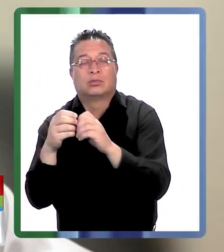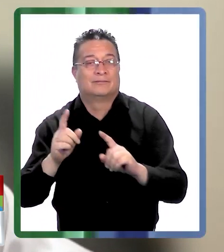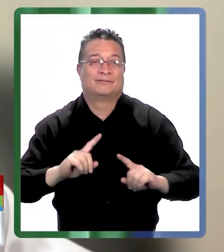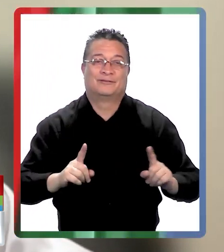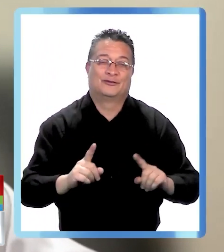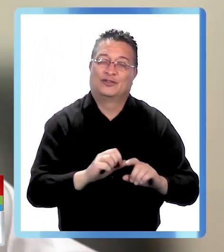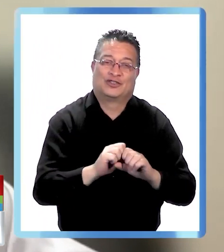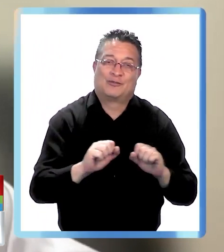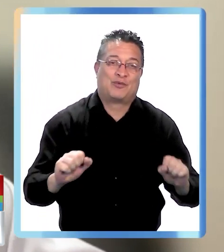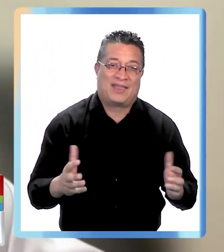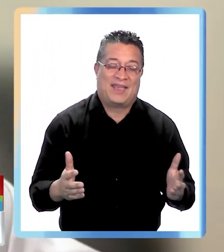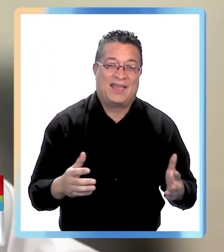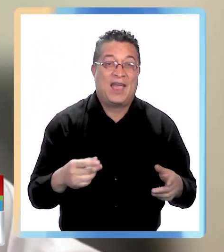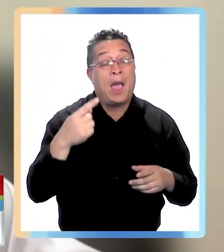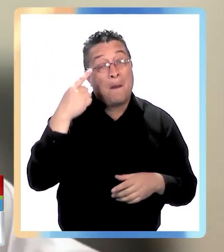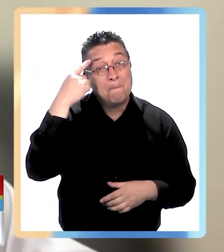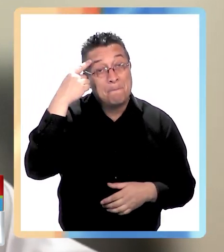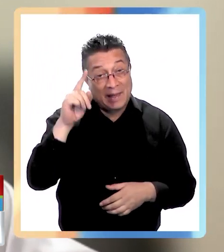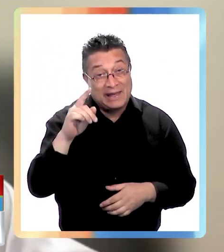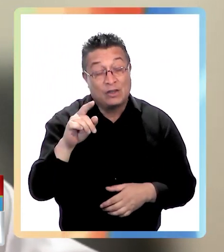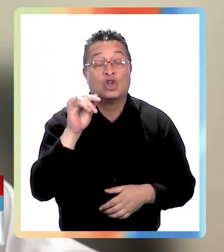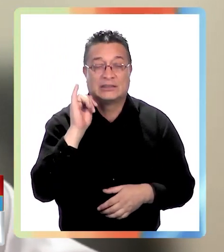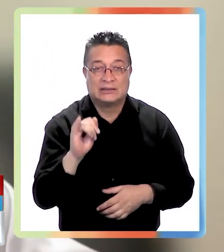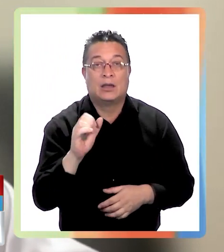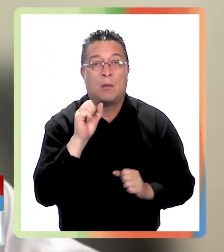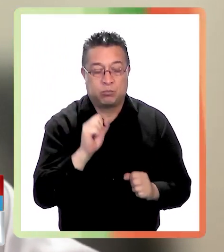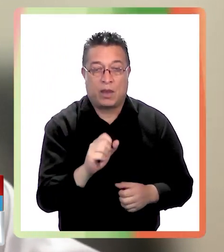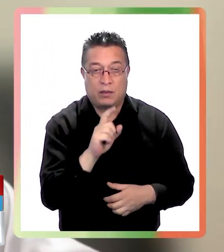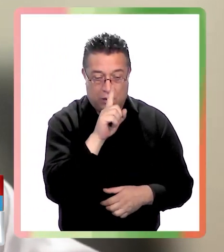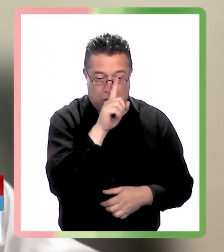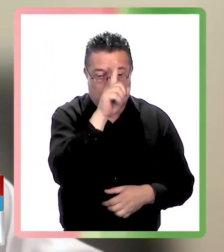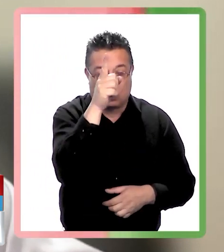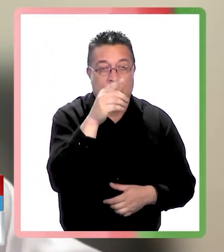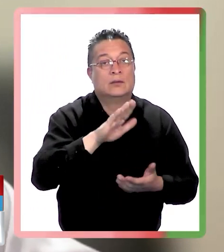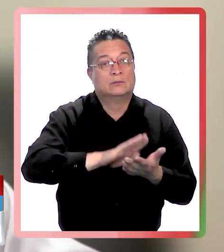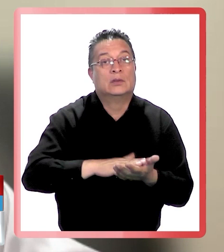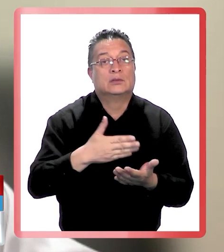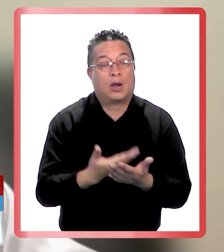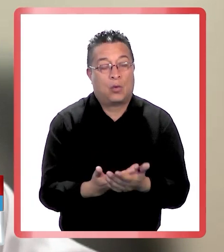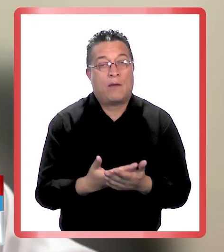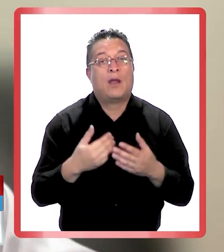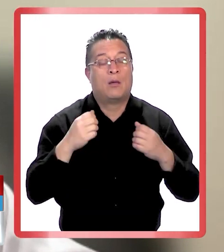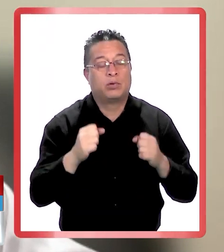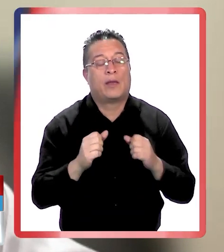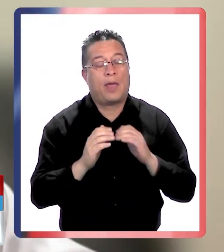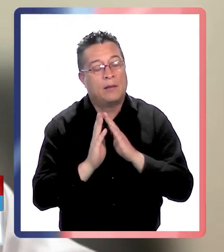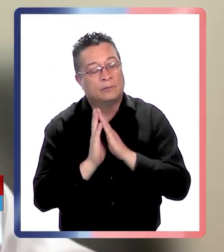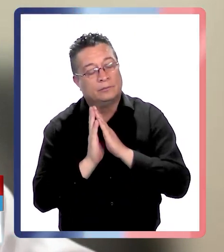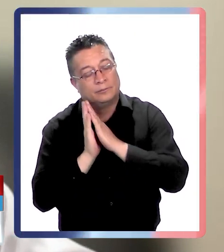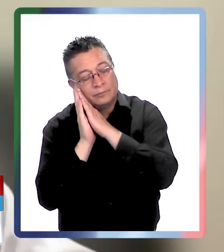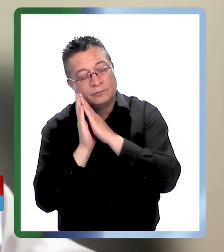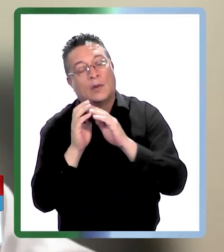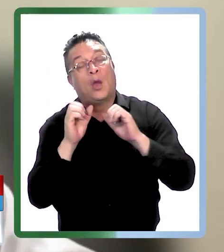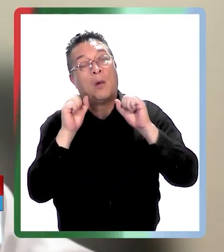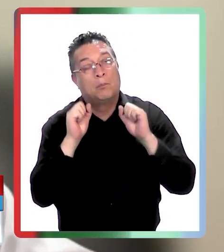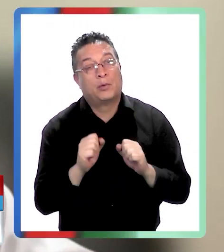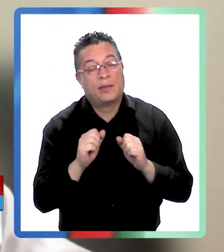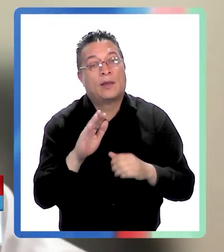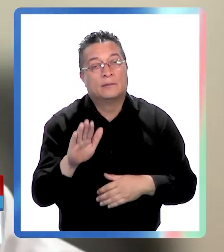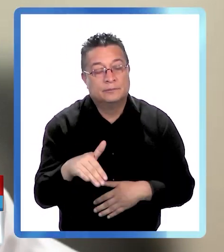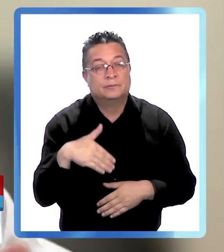proceso de sueño, ¿ya? Pero sí uno puede adquirir hábitos saludables, en el fondo, de dormir para